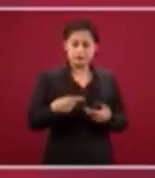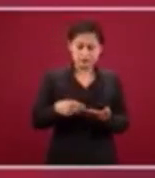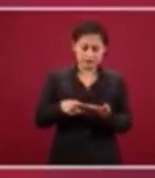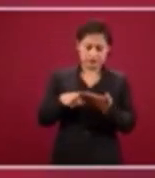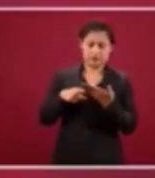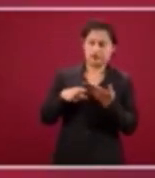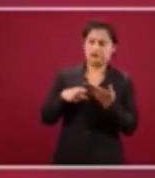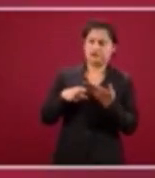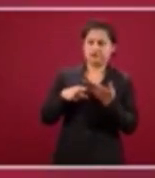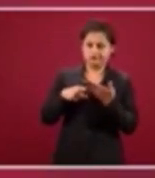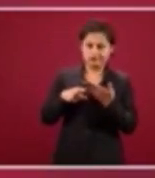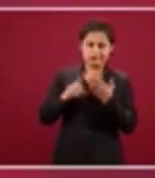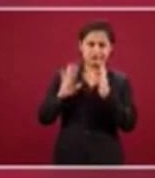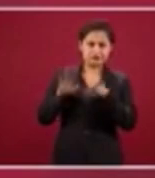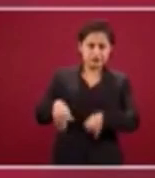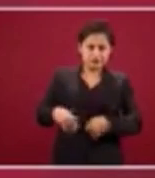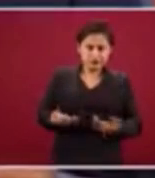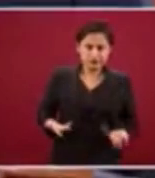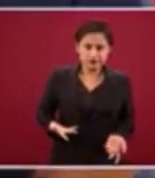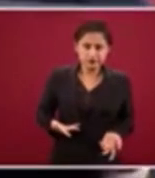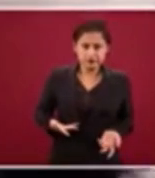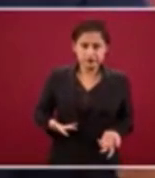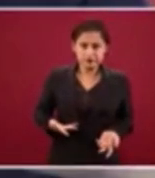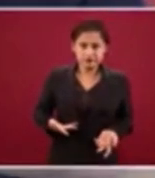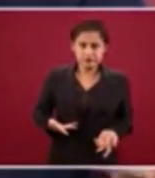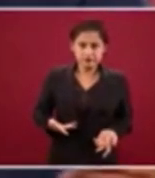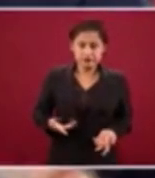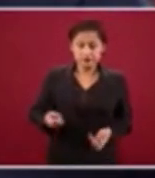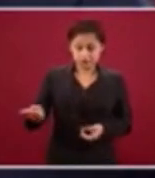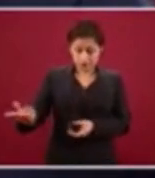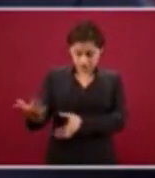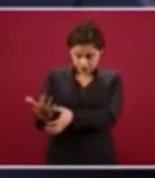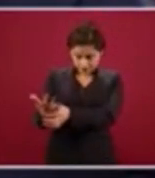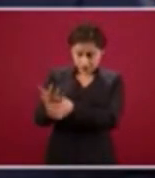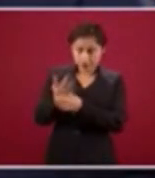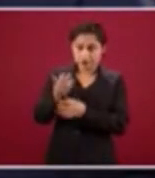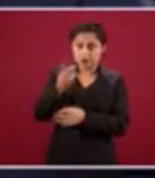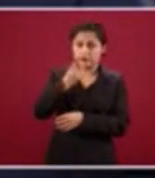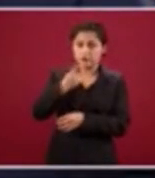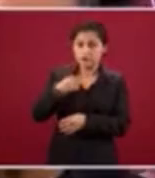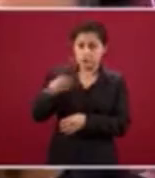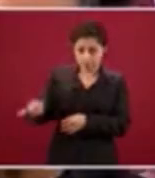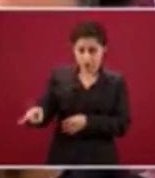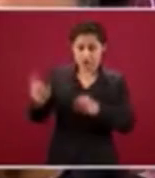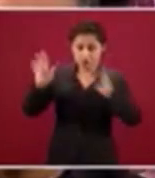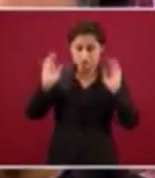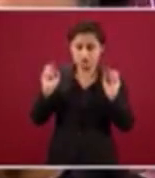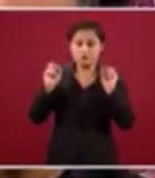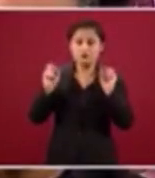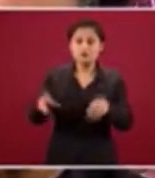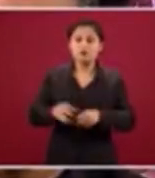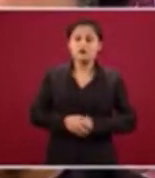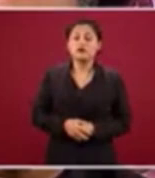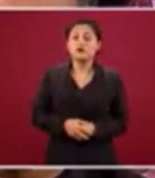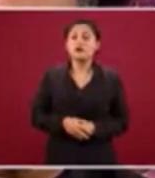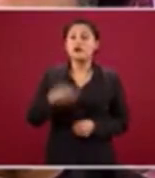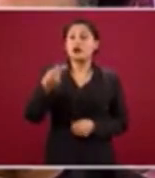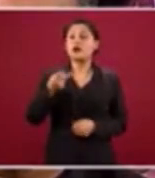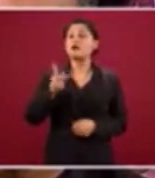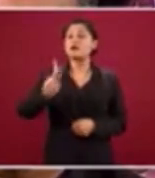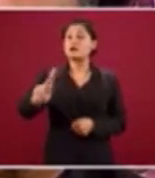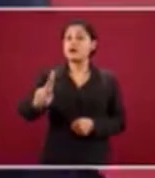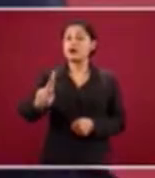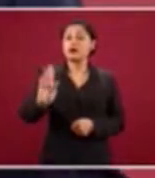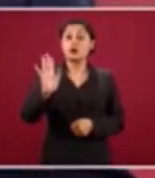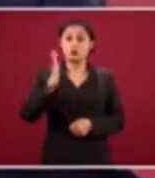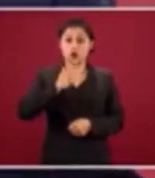¿podrías tú decir lo que estás sosteniendo? Pero no estoy